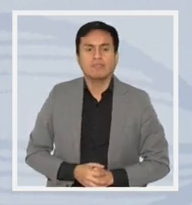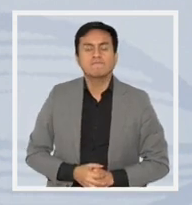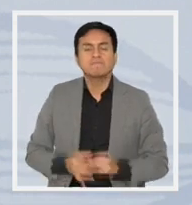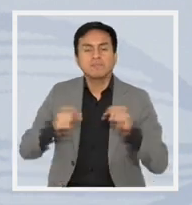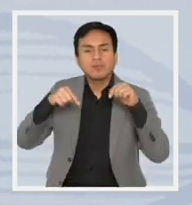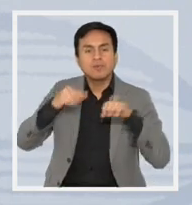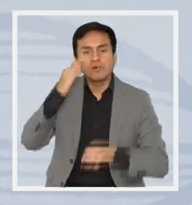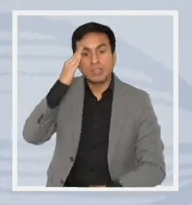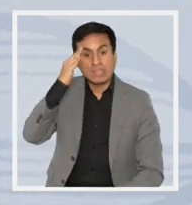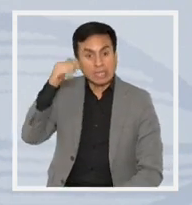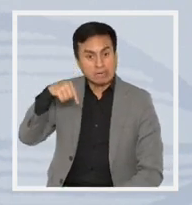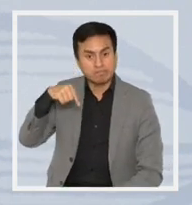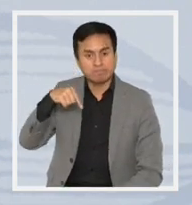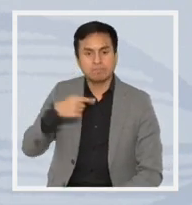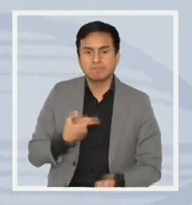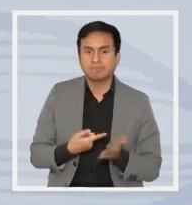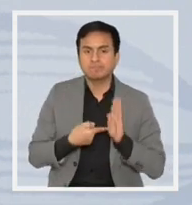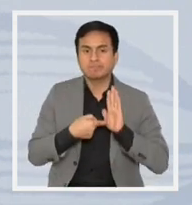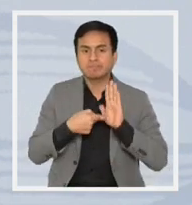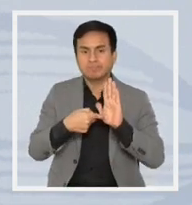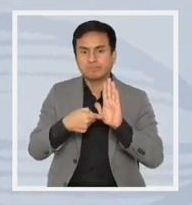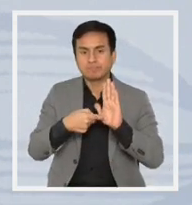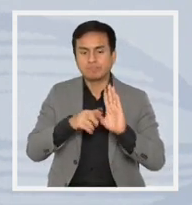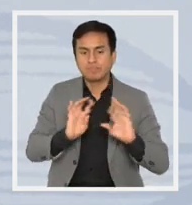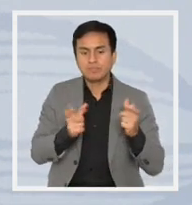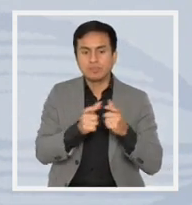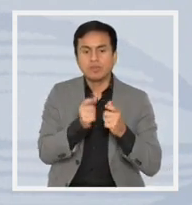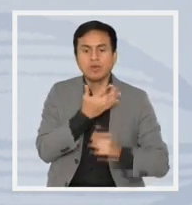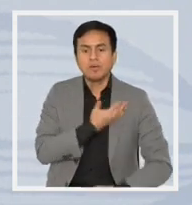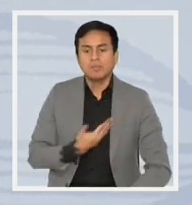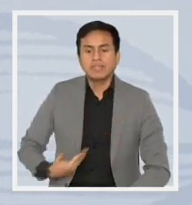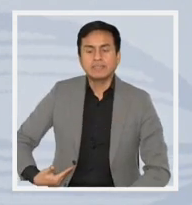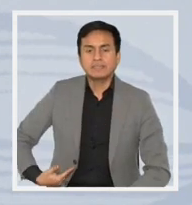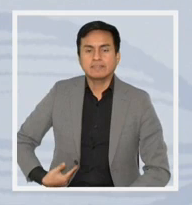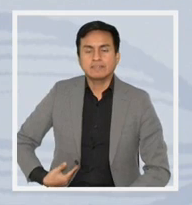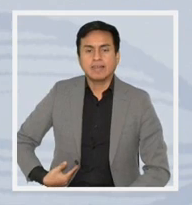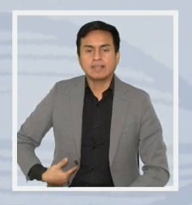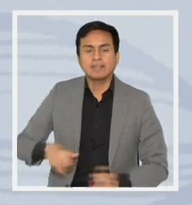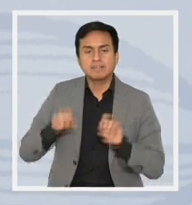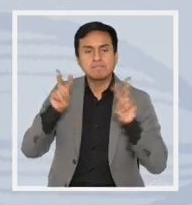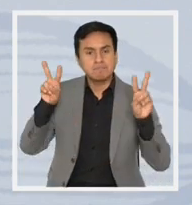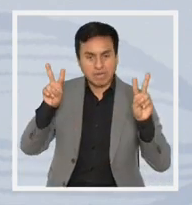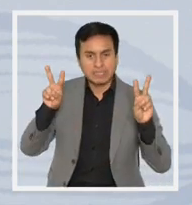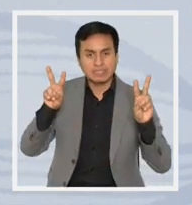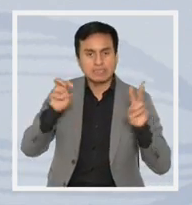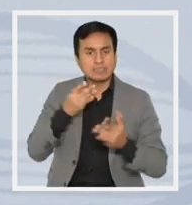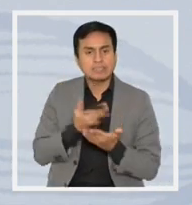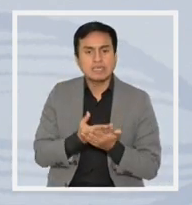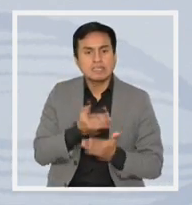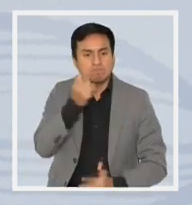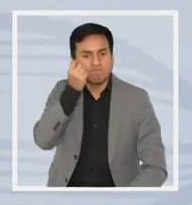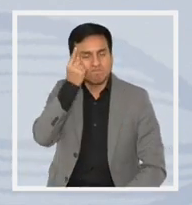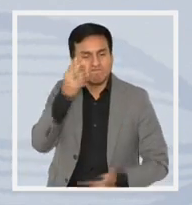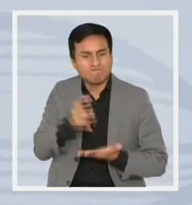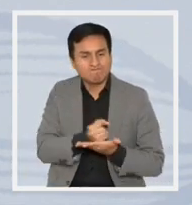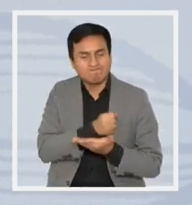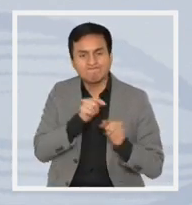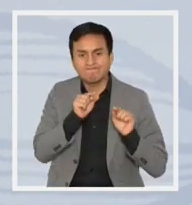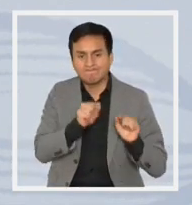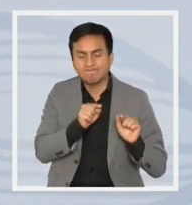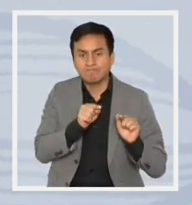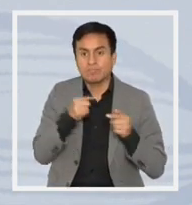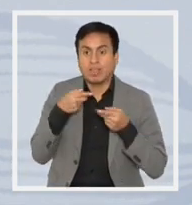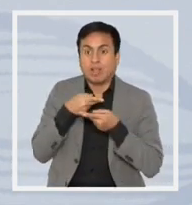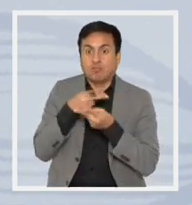Hoy día estamos presentando la Comisión Presidencial para la Paz y el Entendimiento